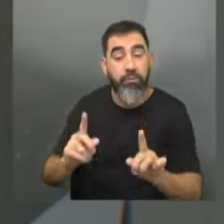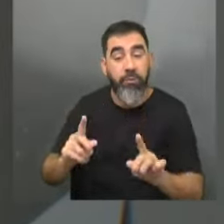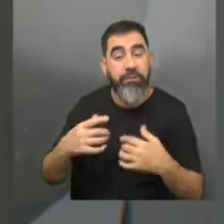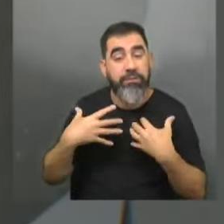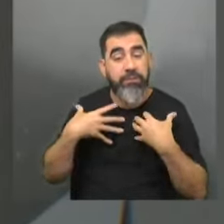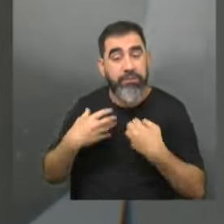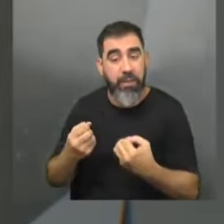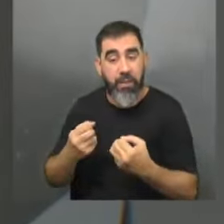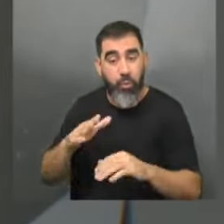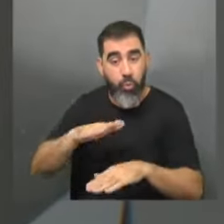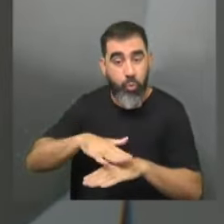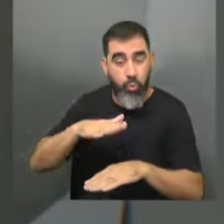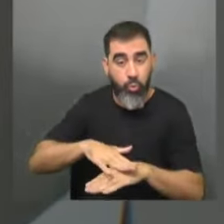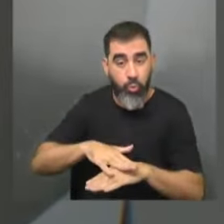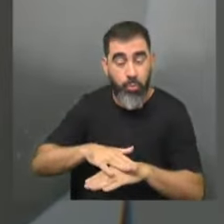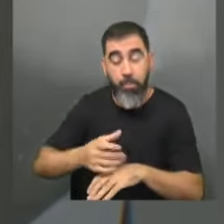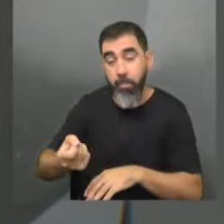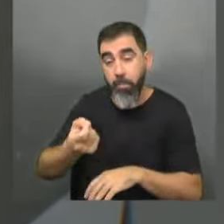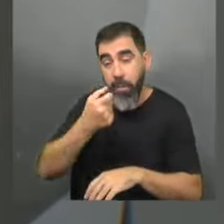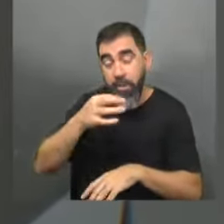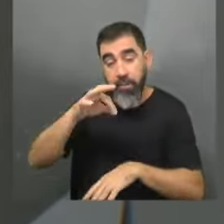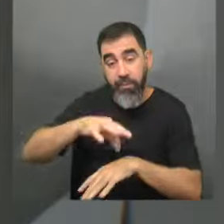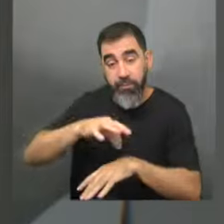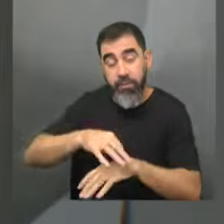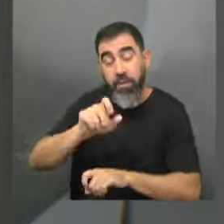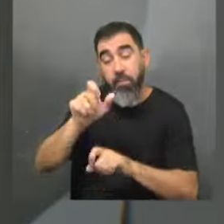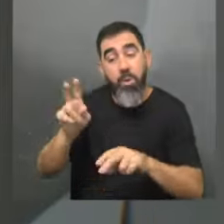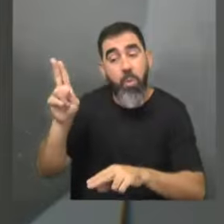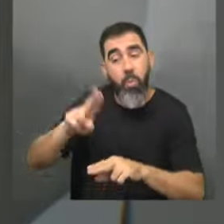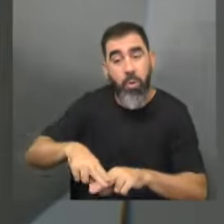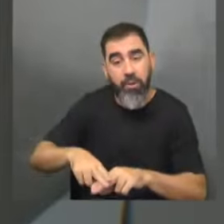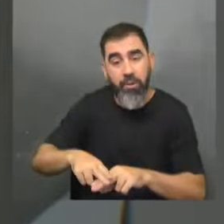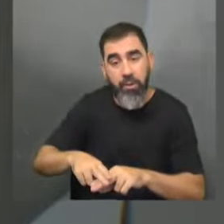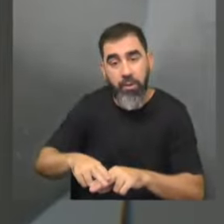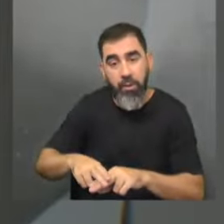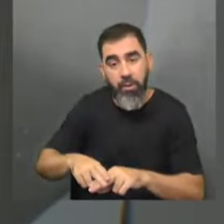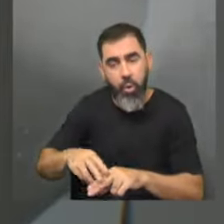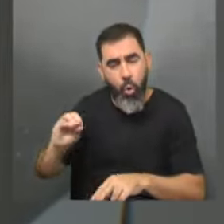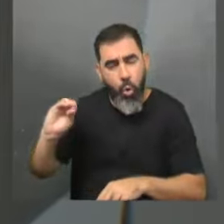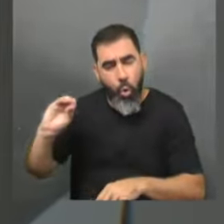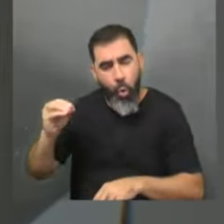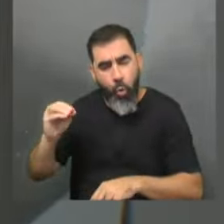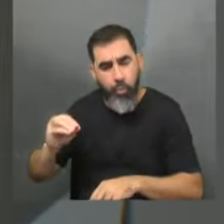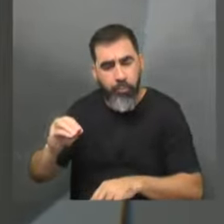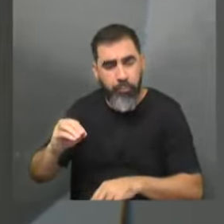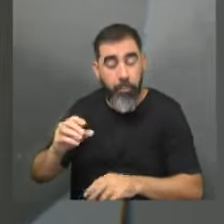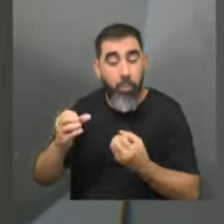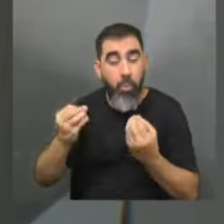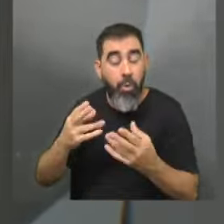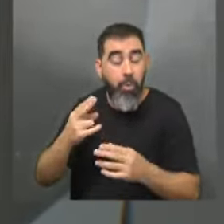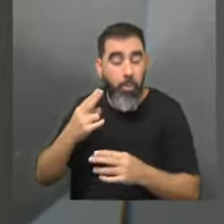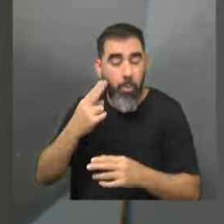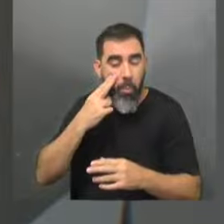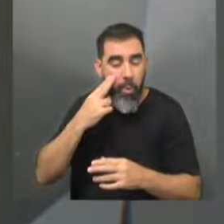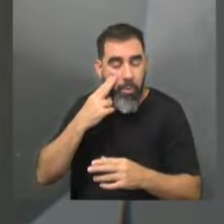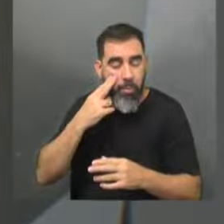salud de la época, ¿no? De la medicina de la época, porque hay gente que muere, mucha gente que muere joven debido a causas